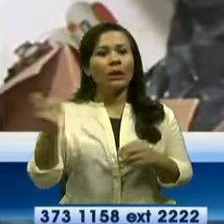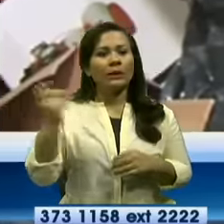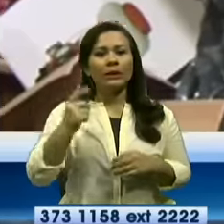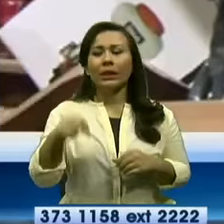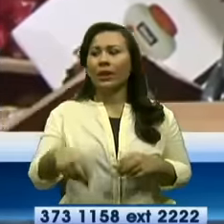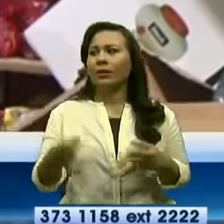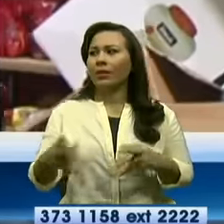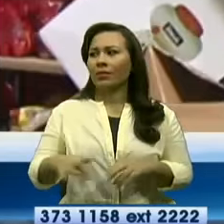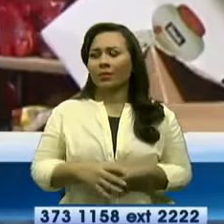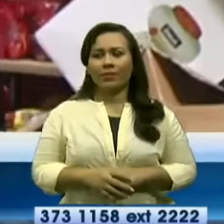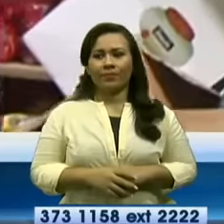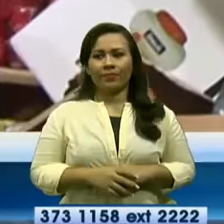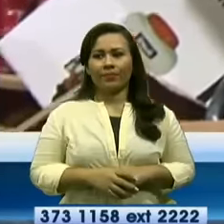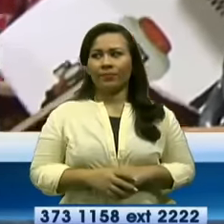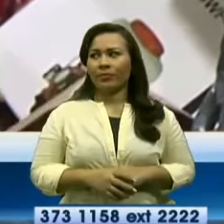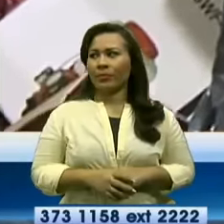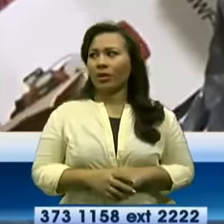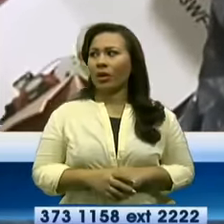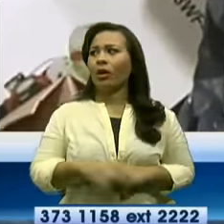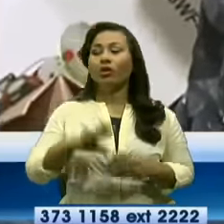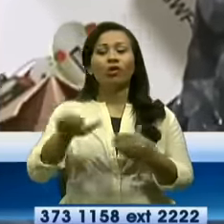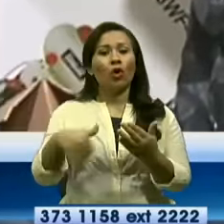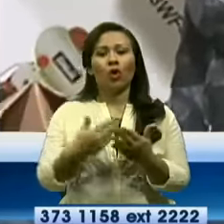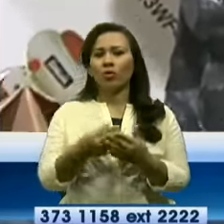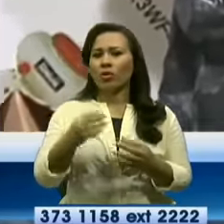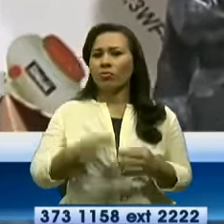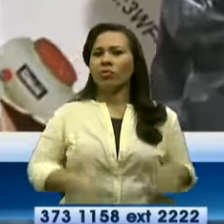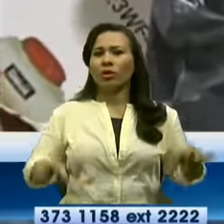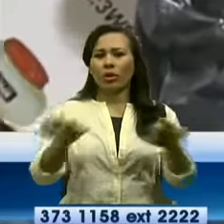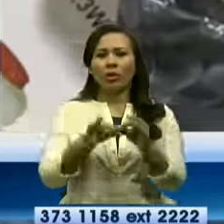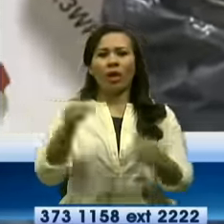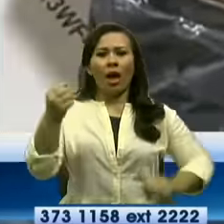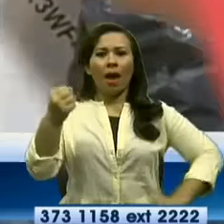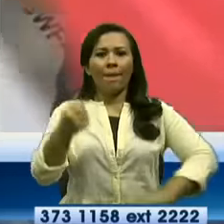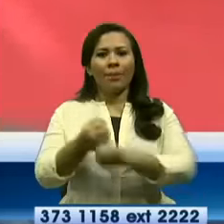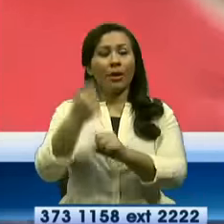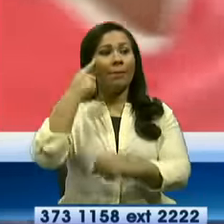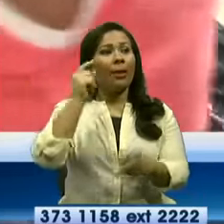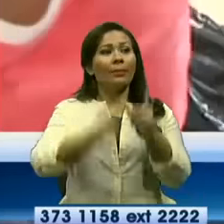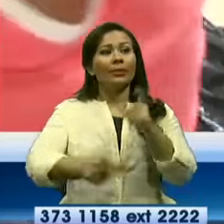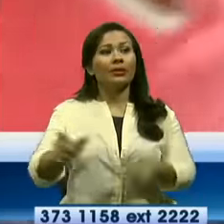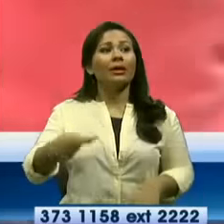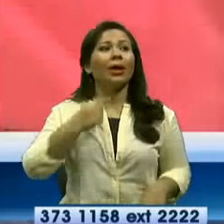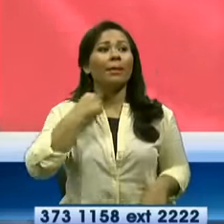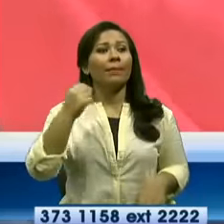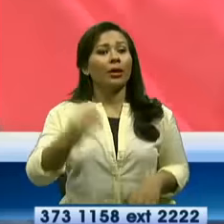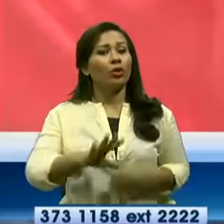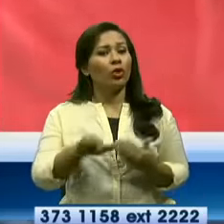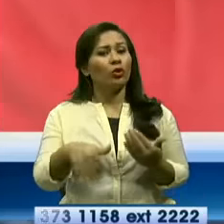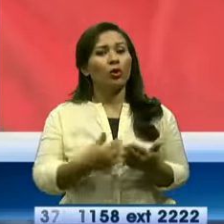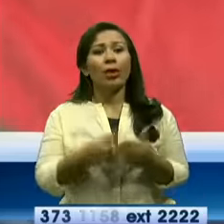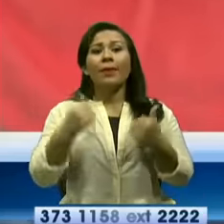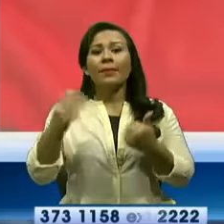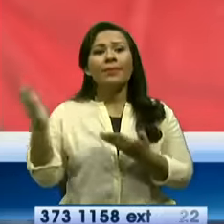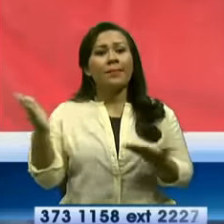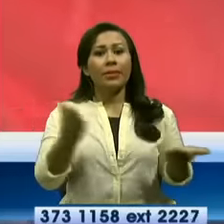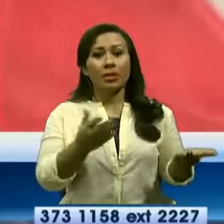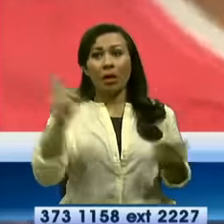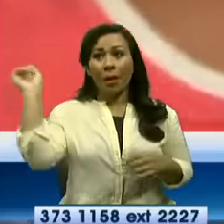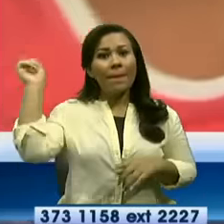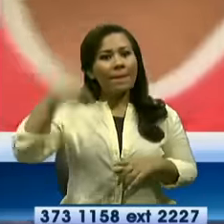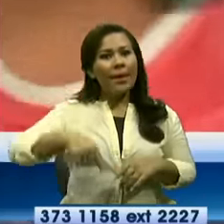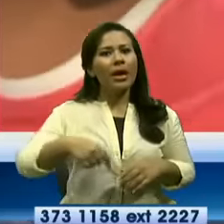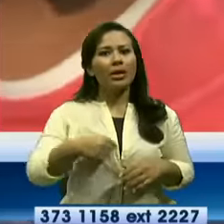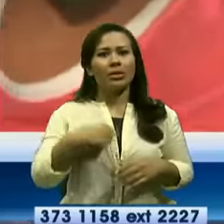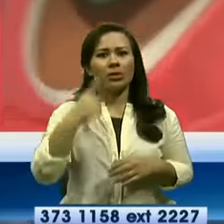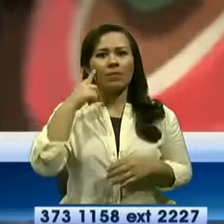necesitan. Nada es inútil aquí, todo es muy útil para las personas que perdieron todo. Sí, exactamente, todos bienvenidos y invitamos, como le digo, a la